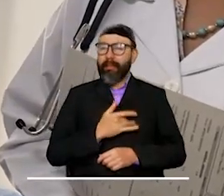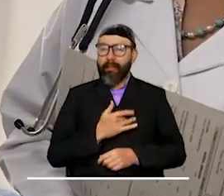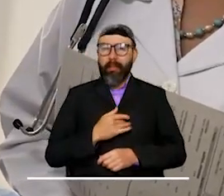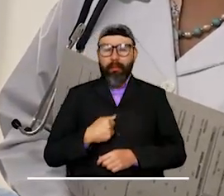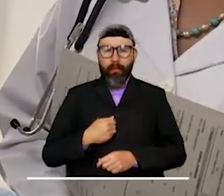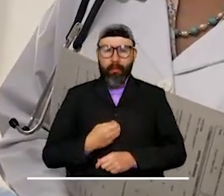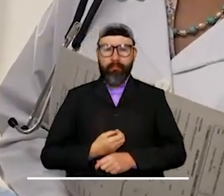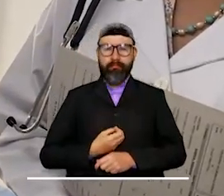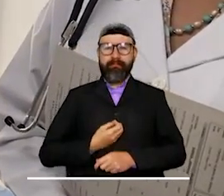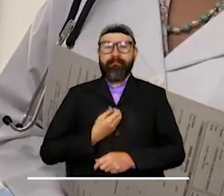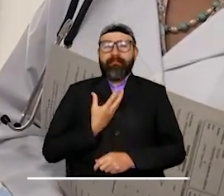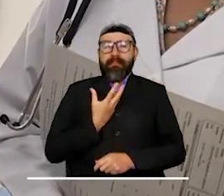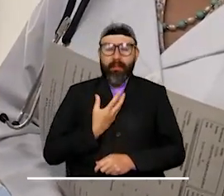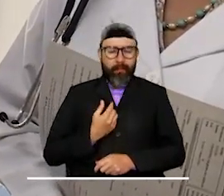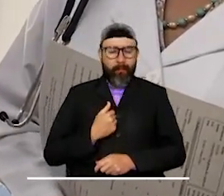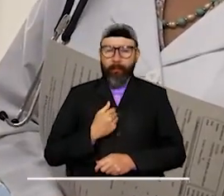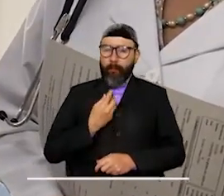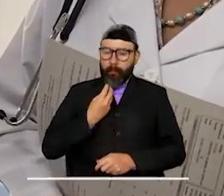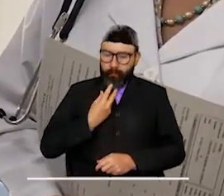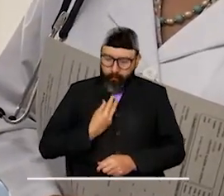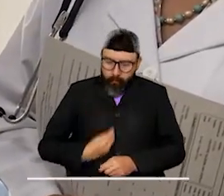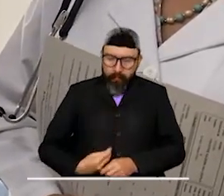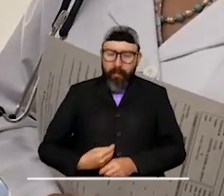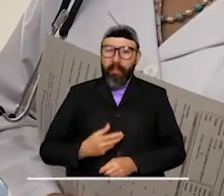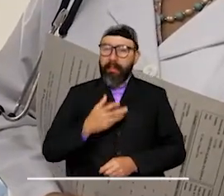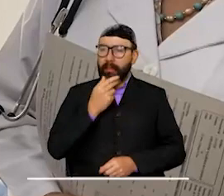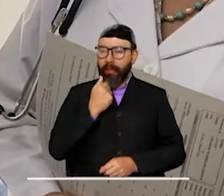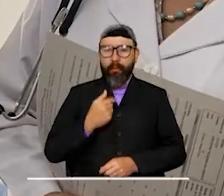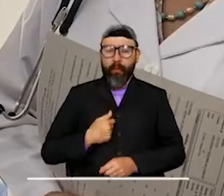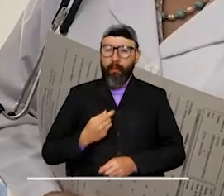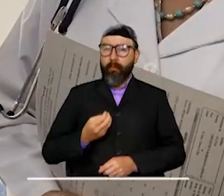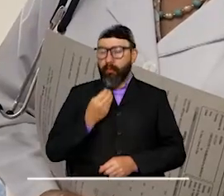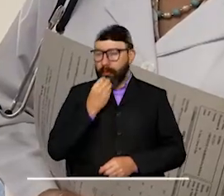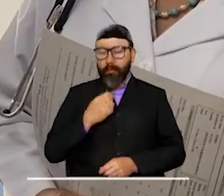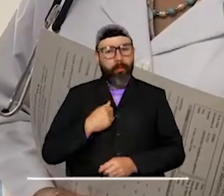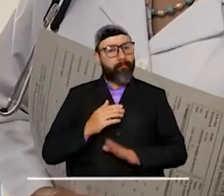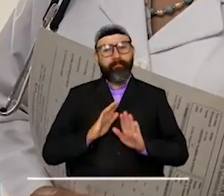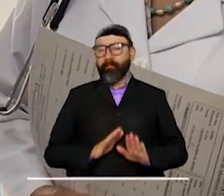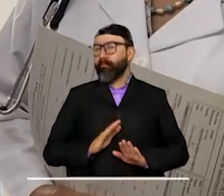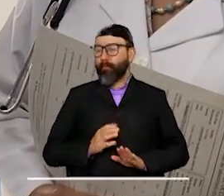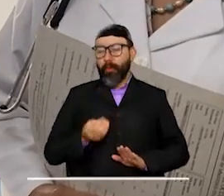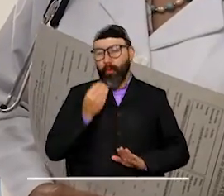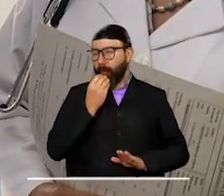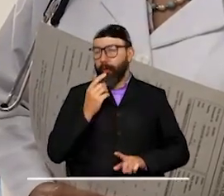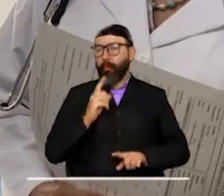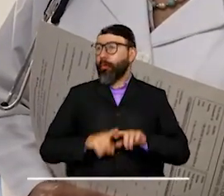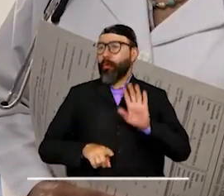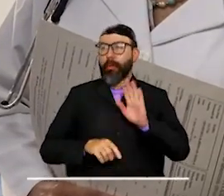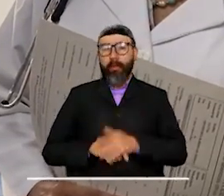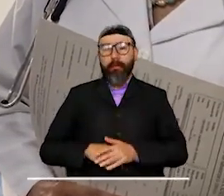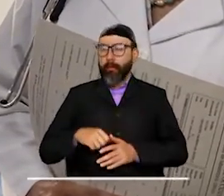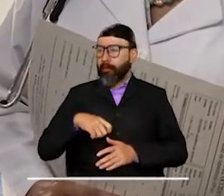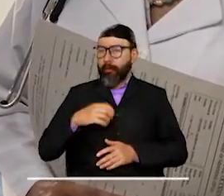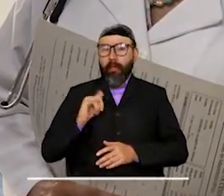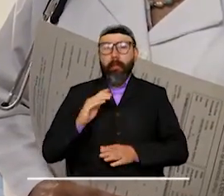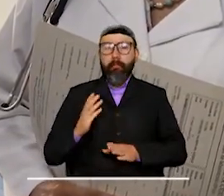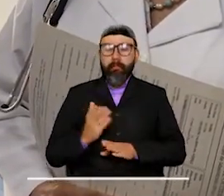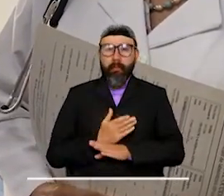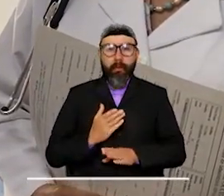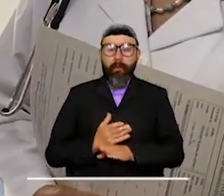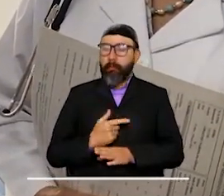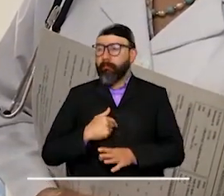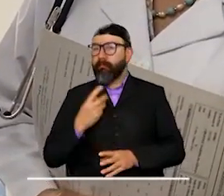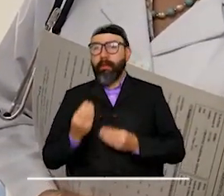me bajaba completo. Entonces ya me tocaba parar y dejar de comer. Ya fui con ese problema y decirle, tío, por hacerme